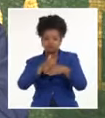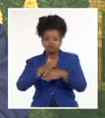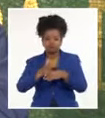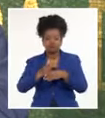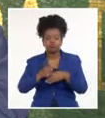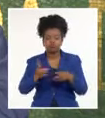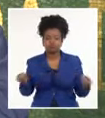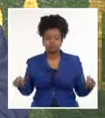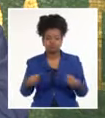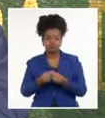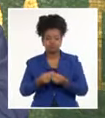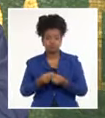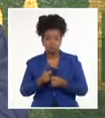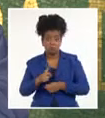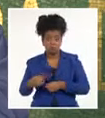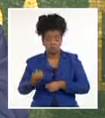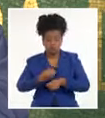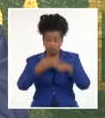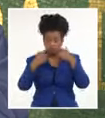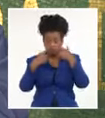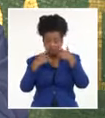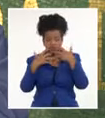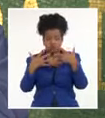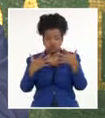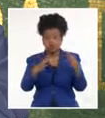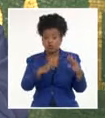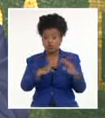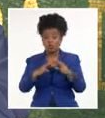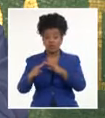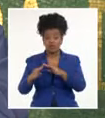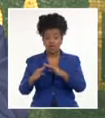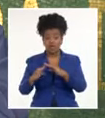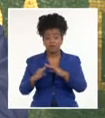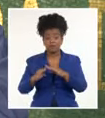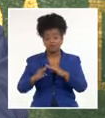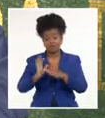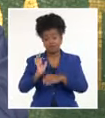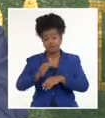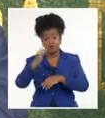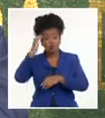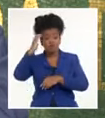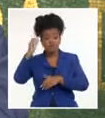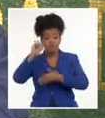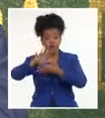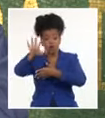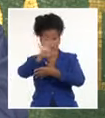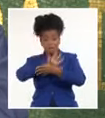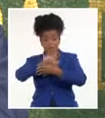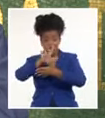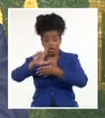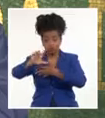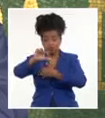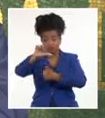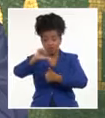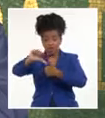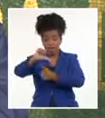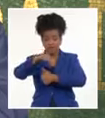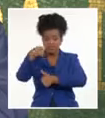Para nosotros es una prioridad que la comunidad de estados de Latinoamérica y el Caribe se fortalezca, se